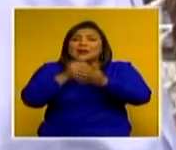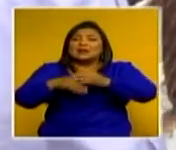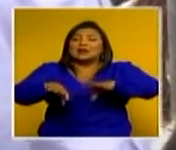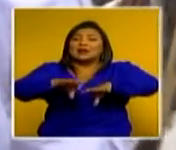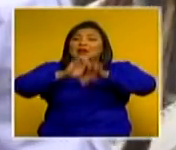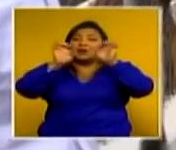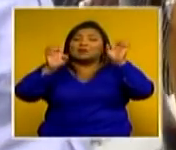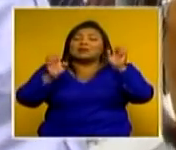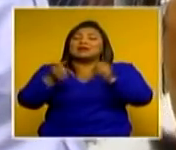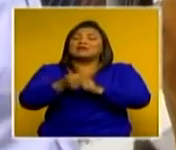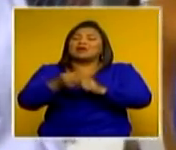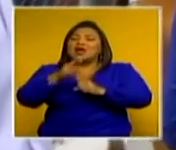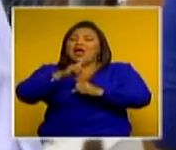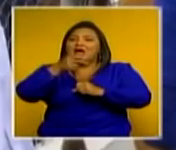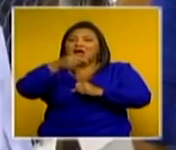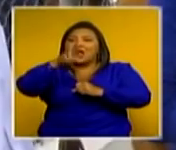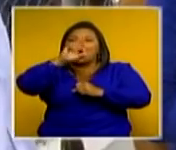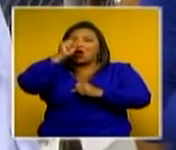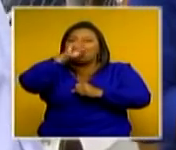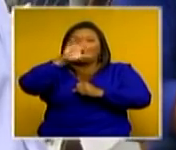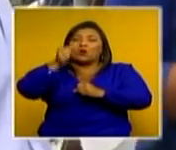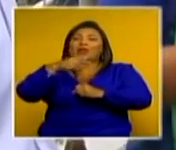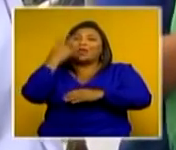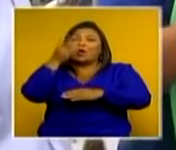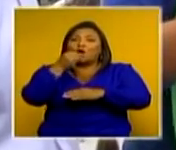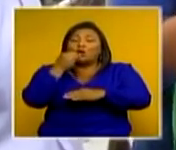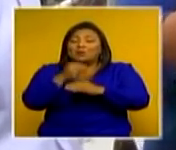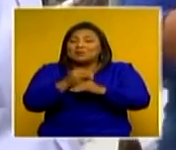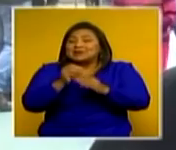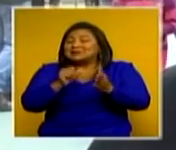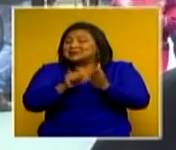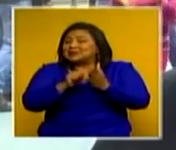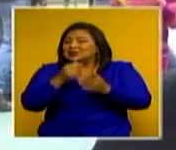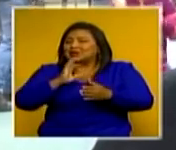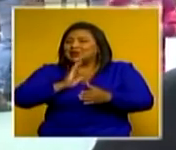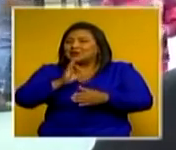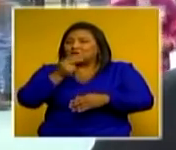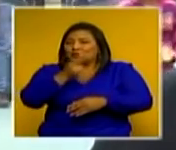agroalimentario centros tecnológicos y universidades